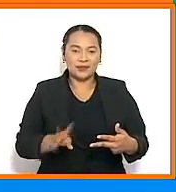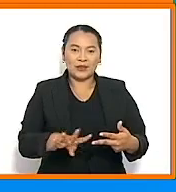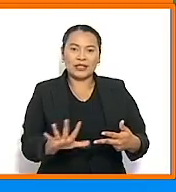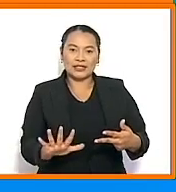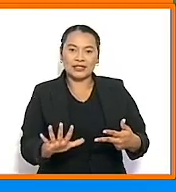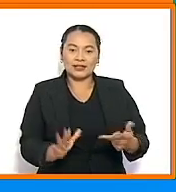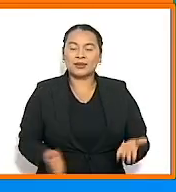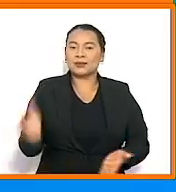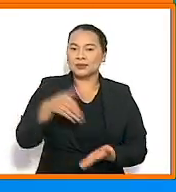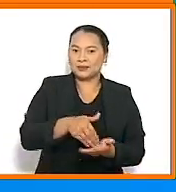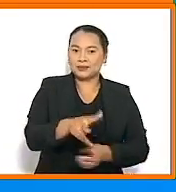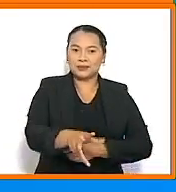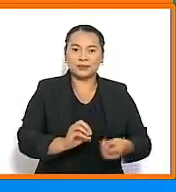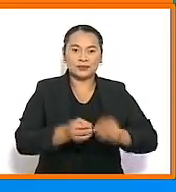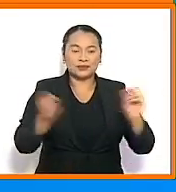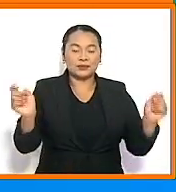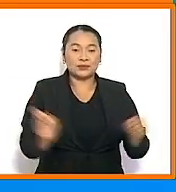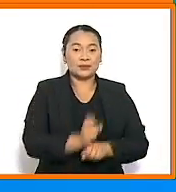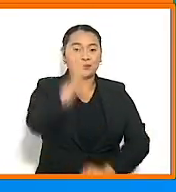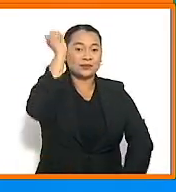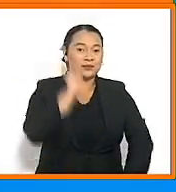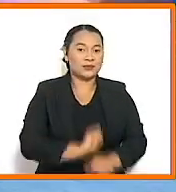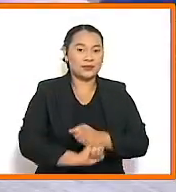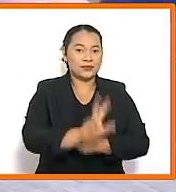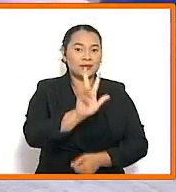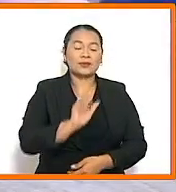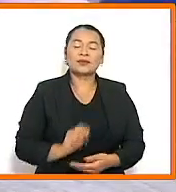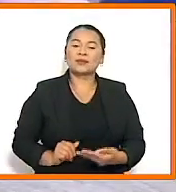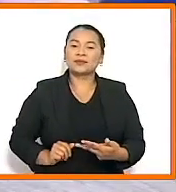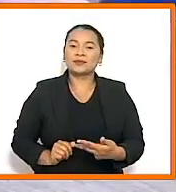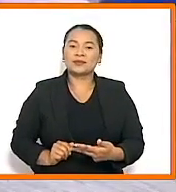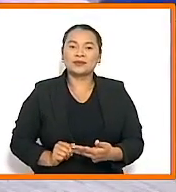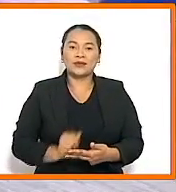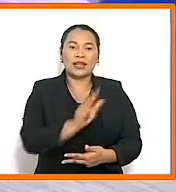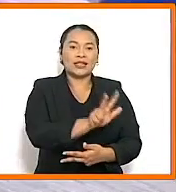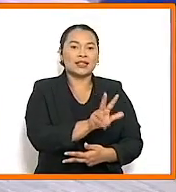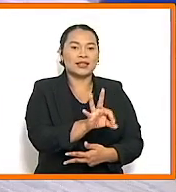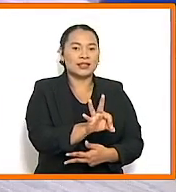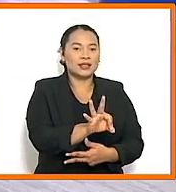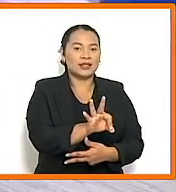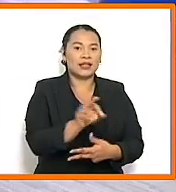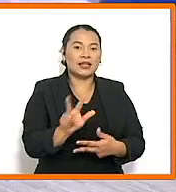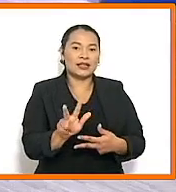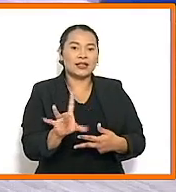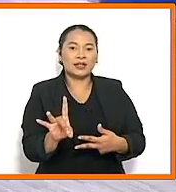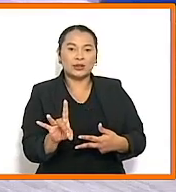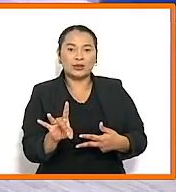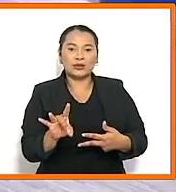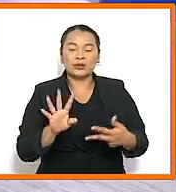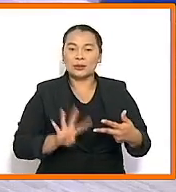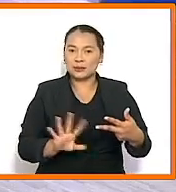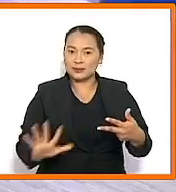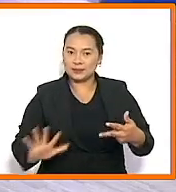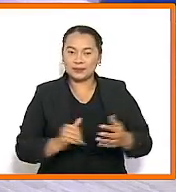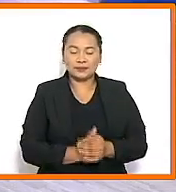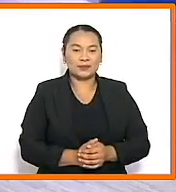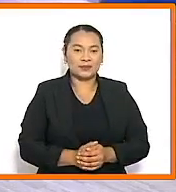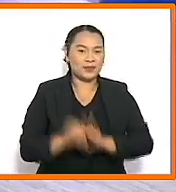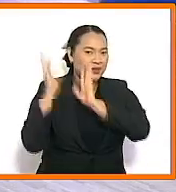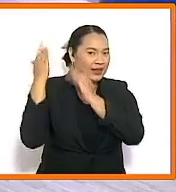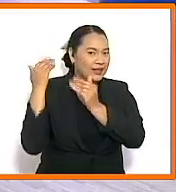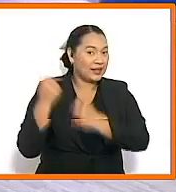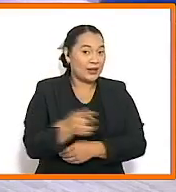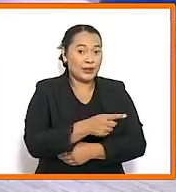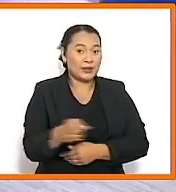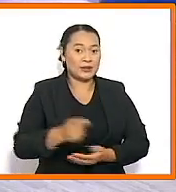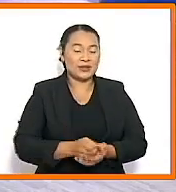45. Con mucho gusto repito, tus tres números ganadores son 39, 38 y 45. Espero que cada uno